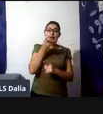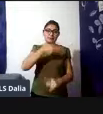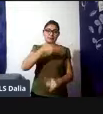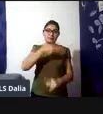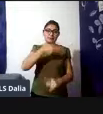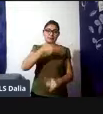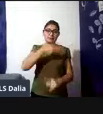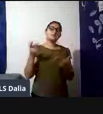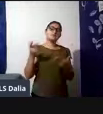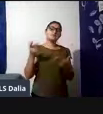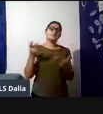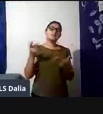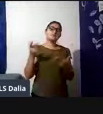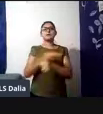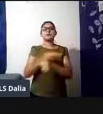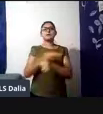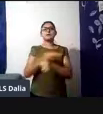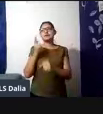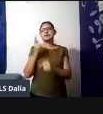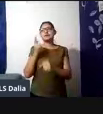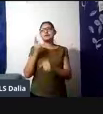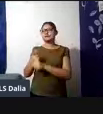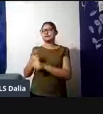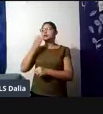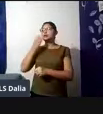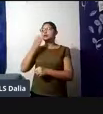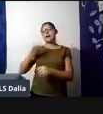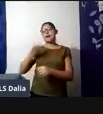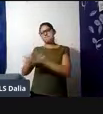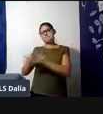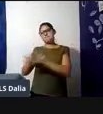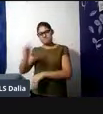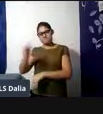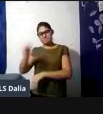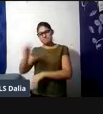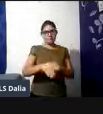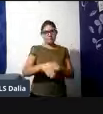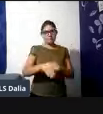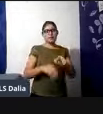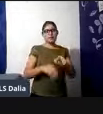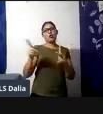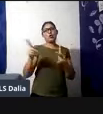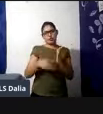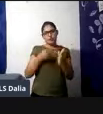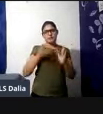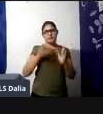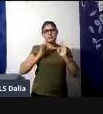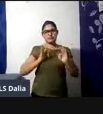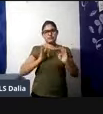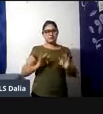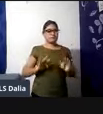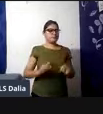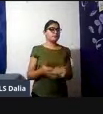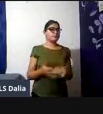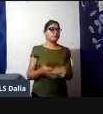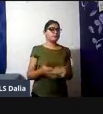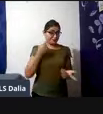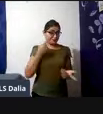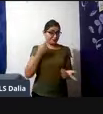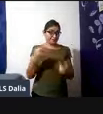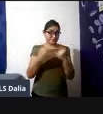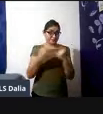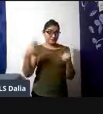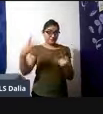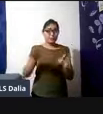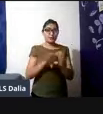Este chico sufría bullying, obviamente, en la escuela. Este bullying surgió por una mala estrategia de mediación escolar donde